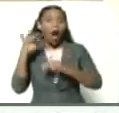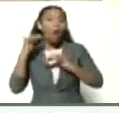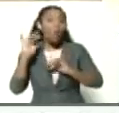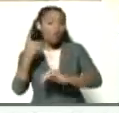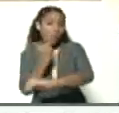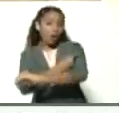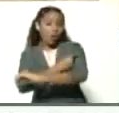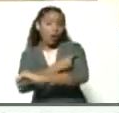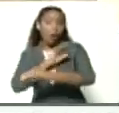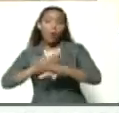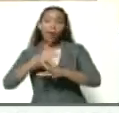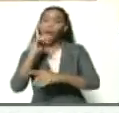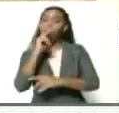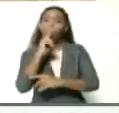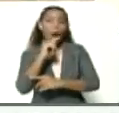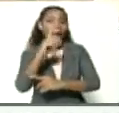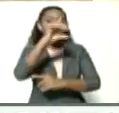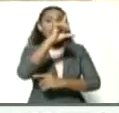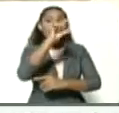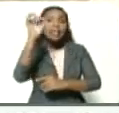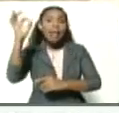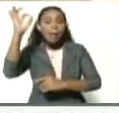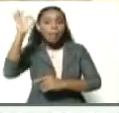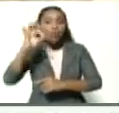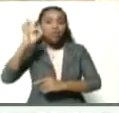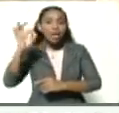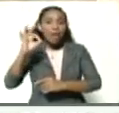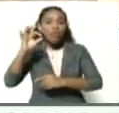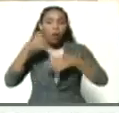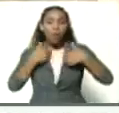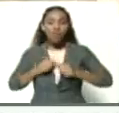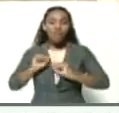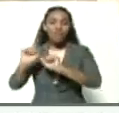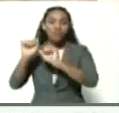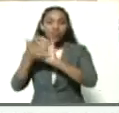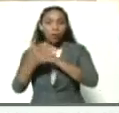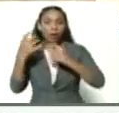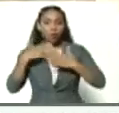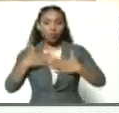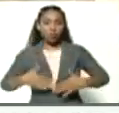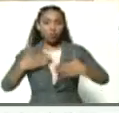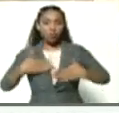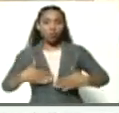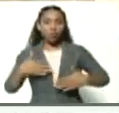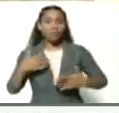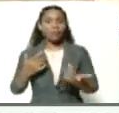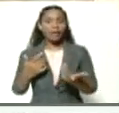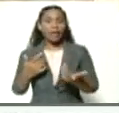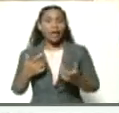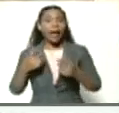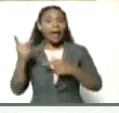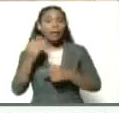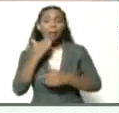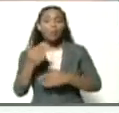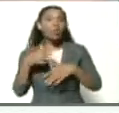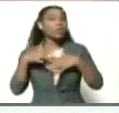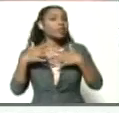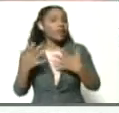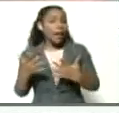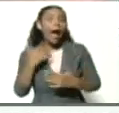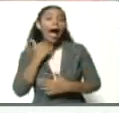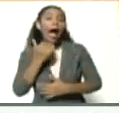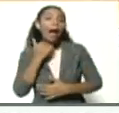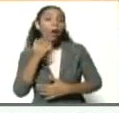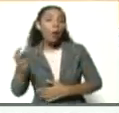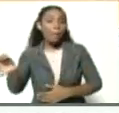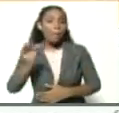porque no hay un 100% de inhibición de la replicación del virus en nuestro organismo. Lo que va a permitir esto es que si en caso que